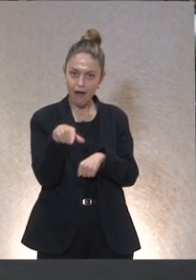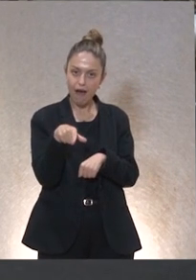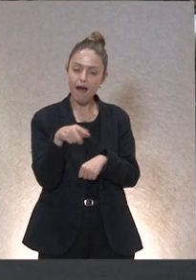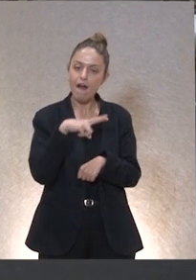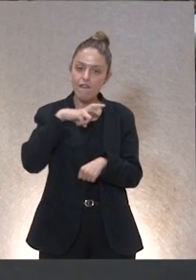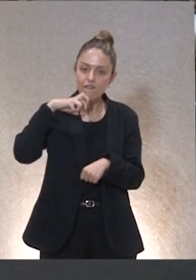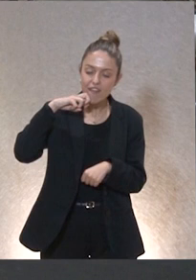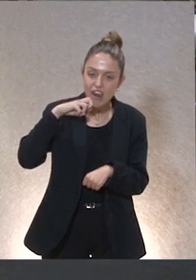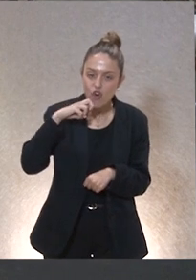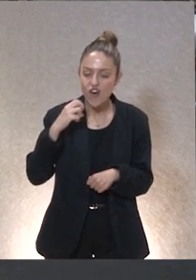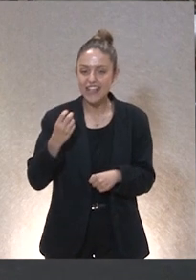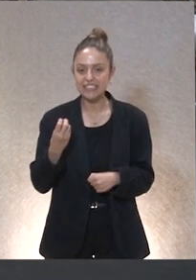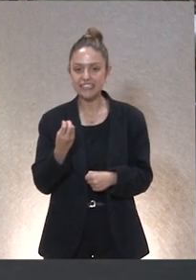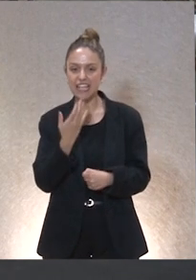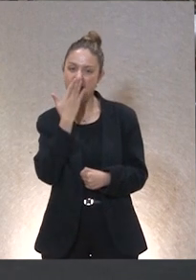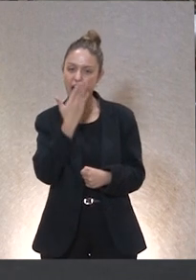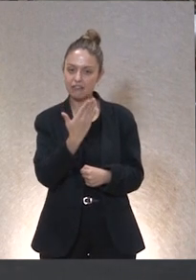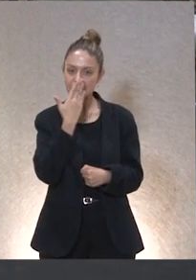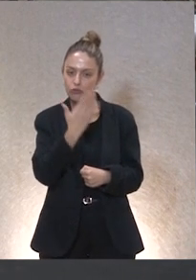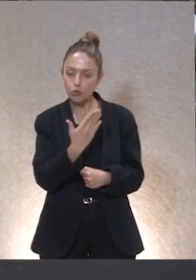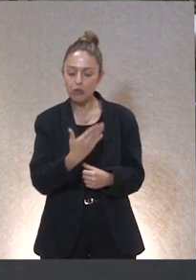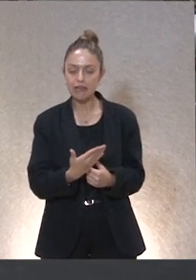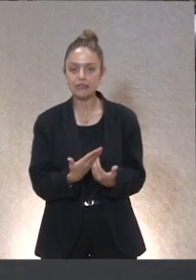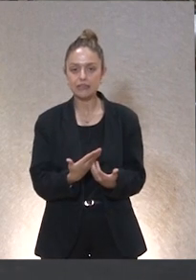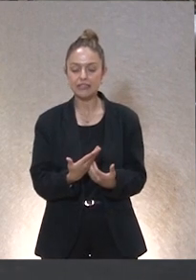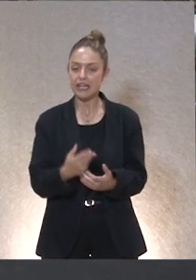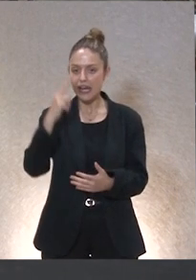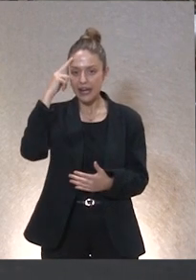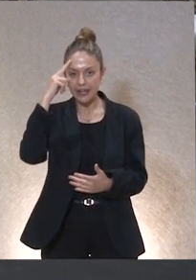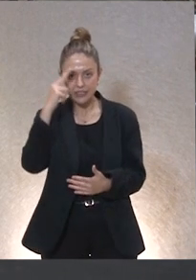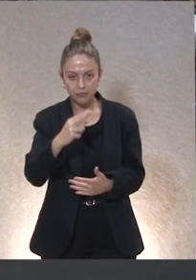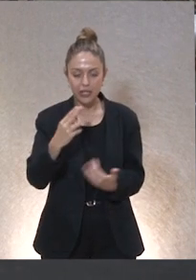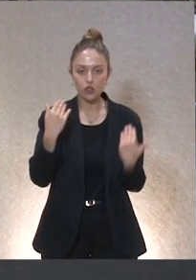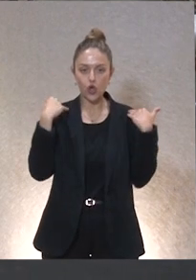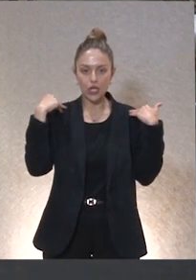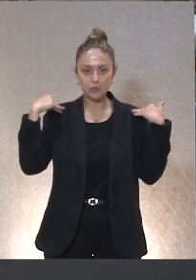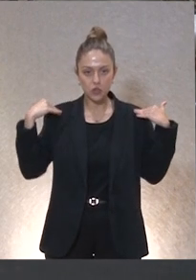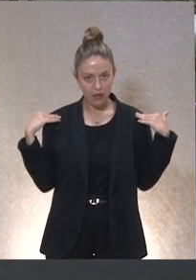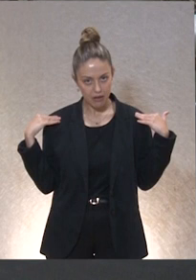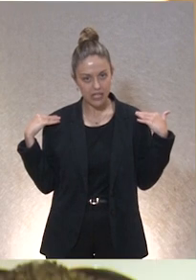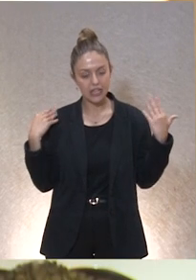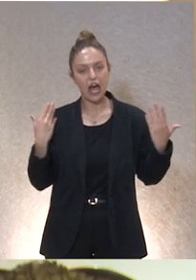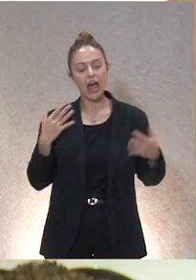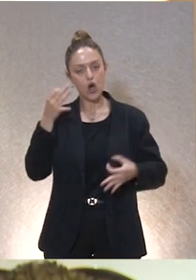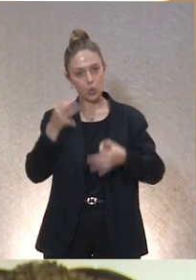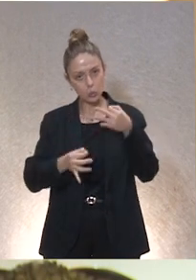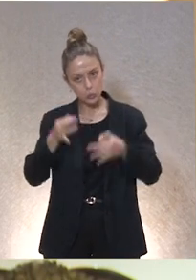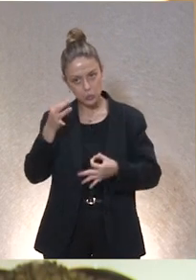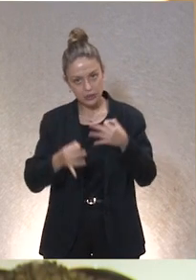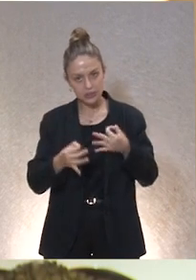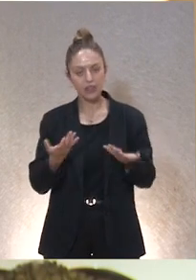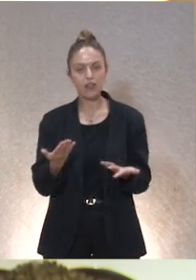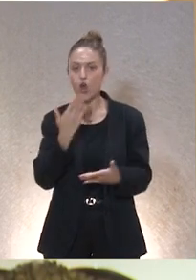valores actitudes que podríamos decir de respeto de responsabilidad de justicia de